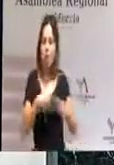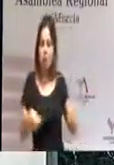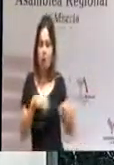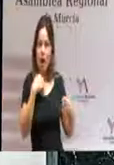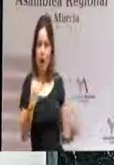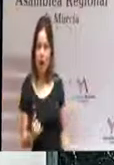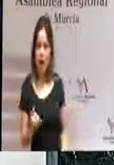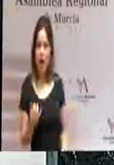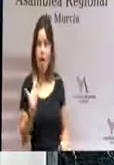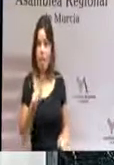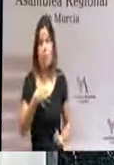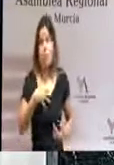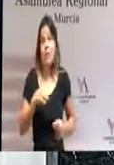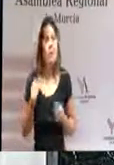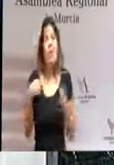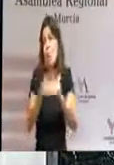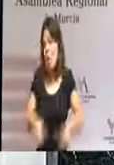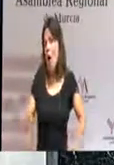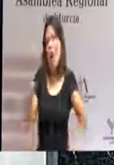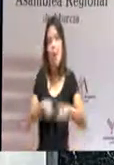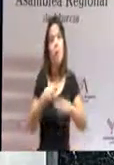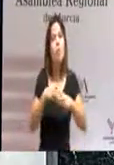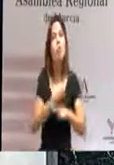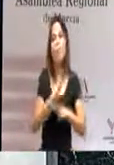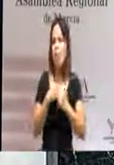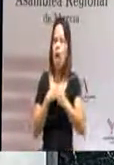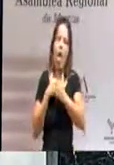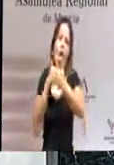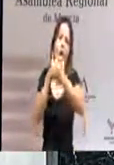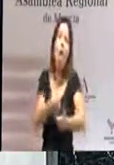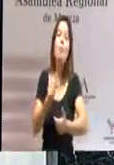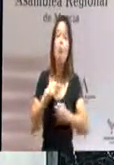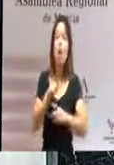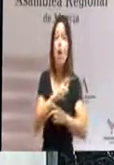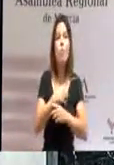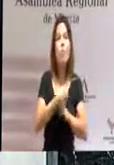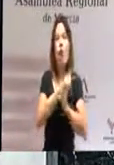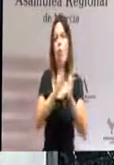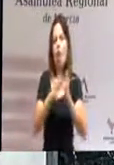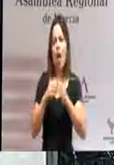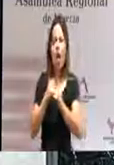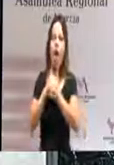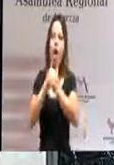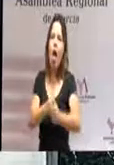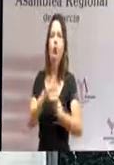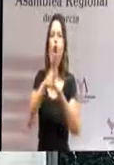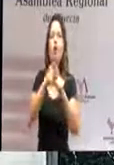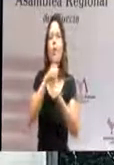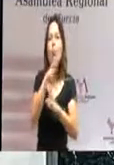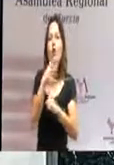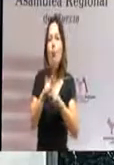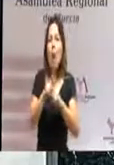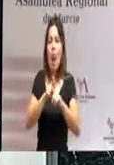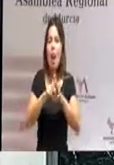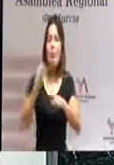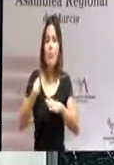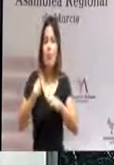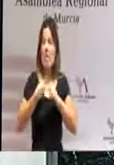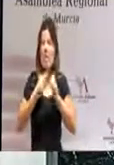que ha sido la continuidad de sus políticas las que han arrastrado a toda la región a ser el vagón de cola en todos